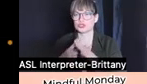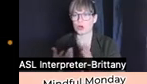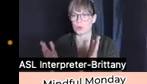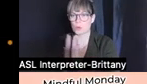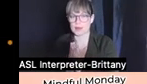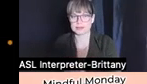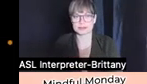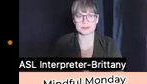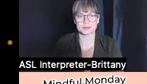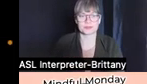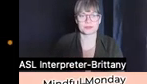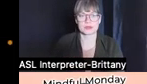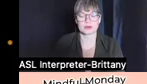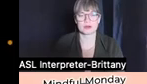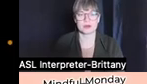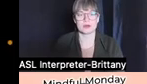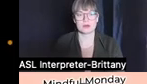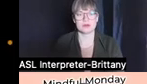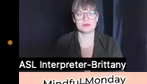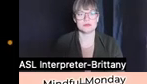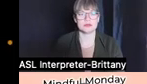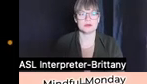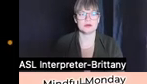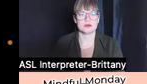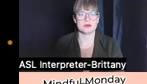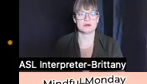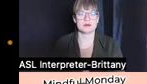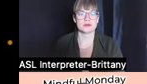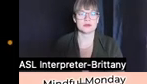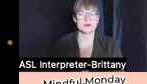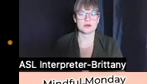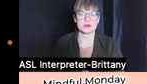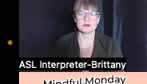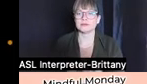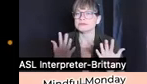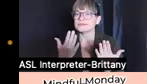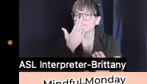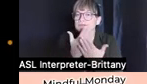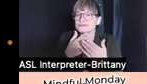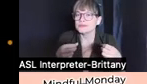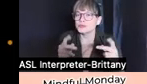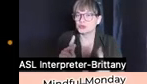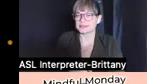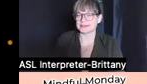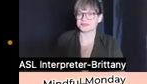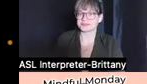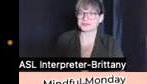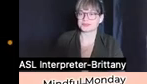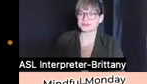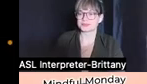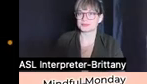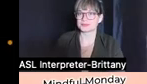¿Cuándo va a hacer solicitudes de inicio? ¿Cuál sería una buena oportunidad para